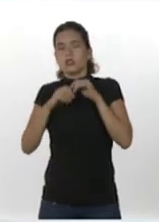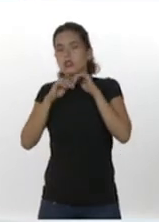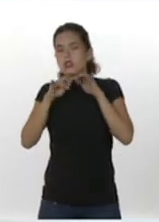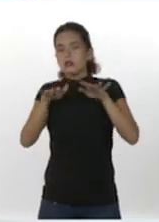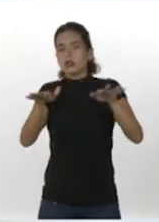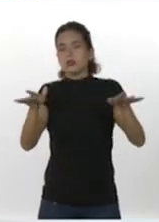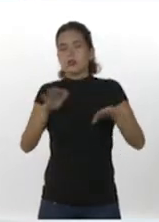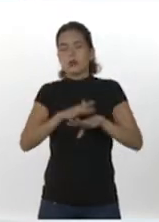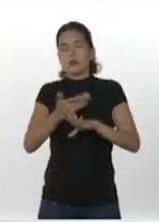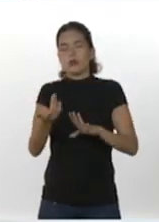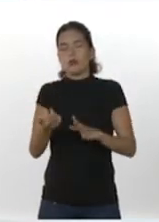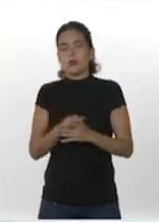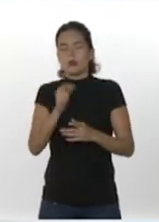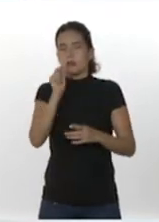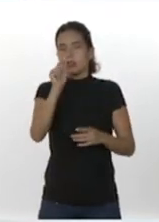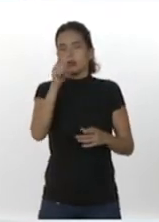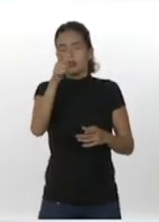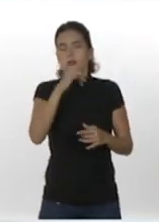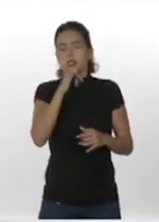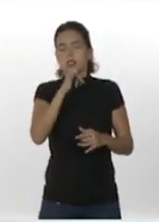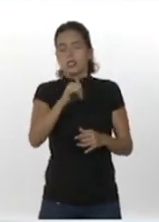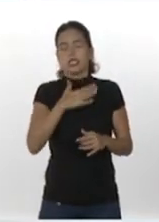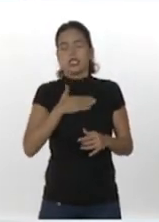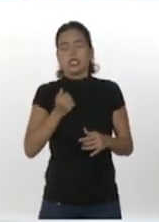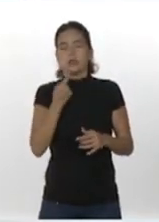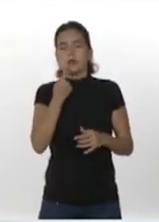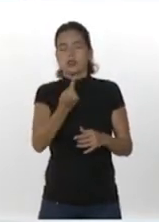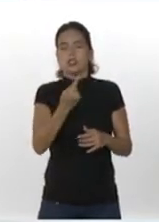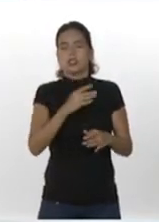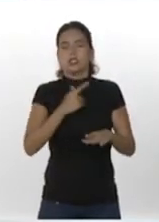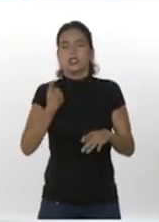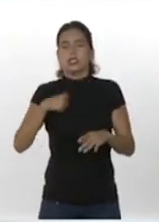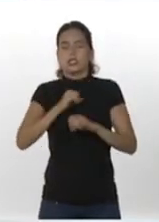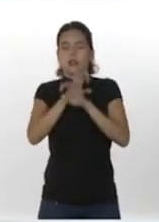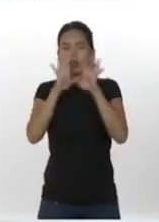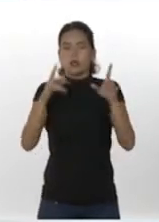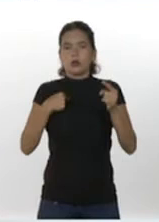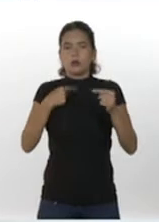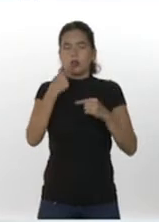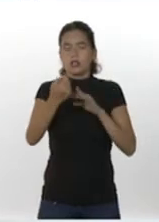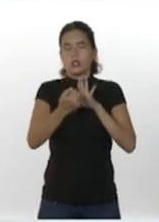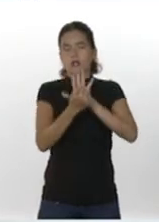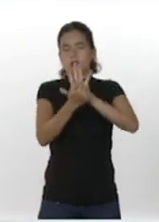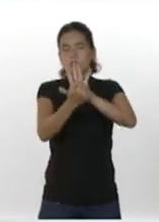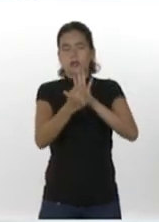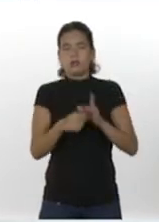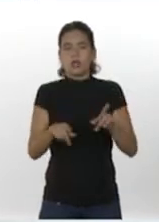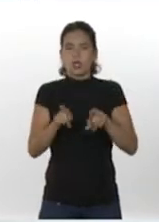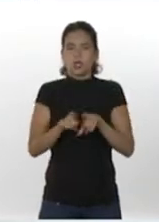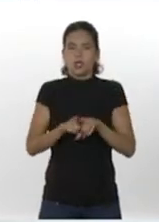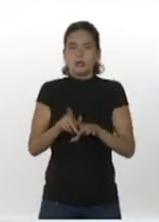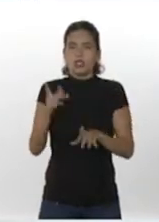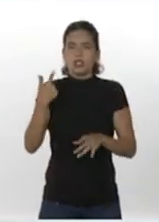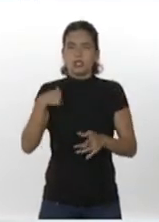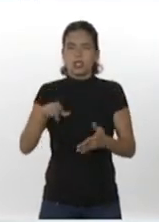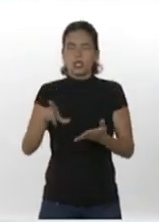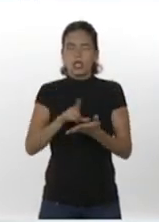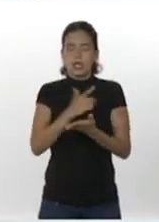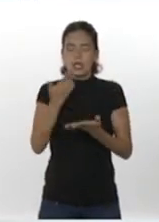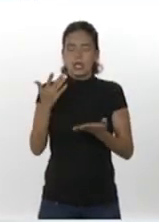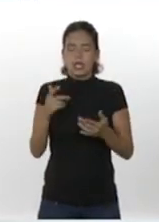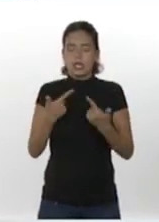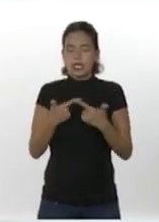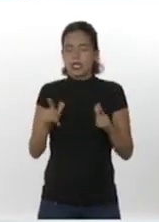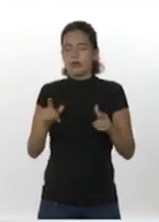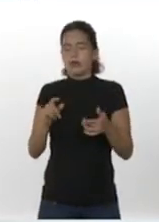porque precisamente y el mensaje que queremos transmitir, teniendo en cuenta, como les dije, los símbolos también tienen libre interpretación.